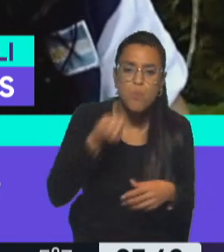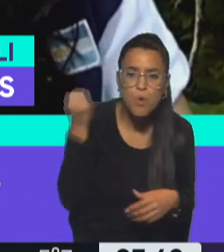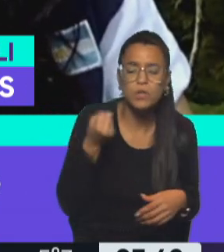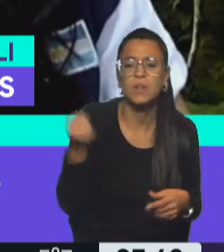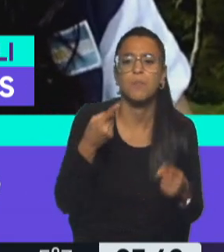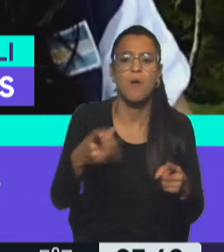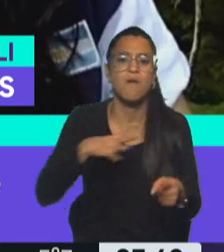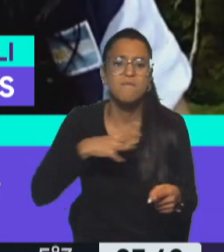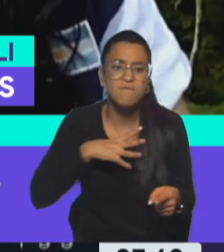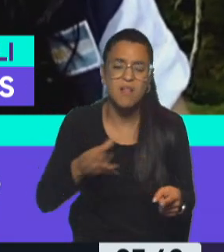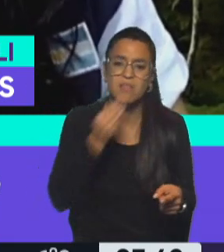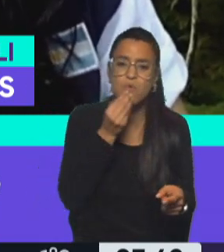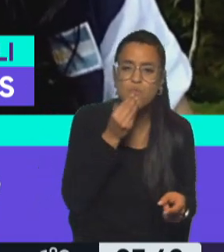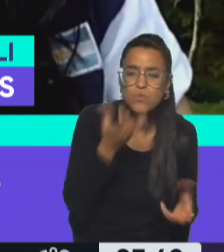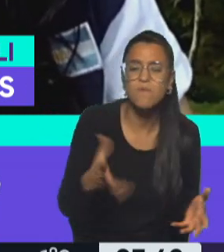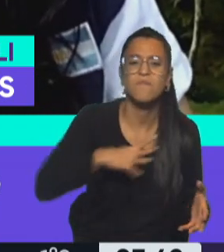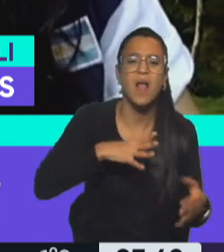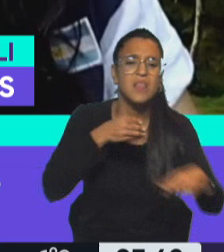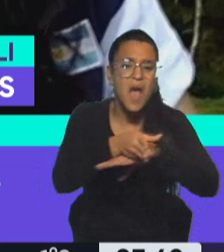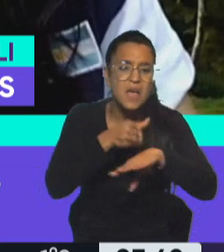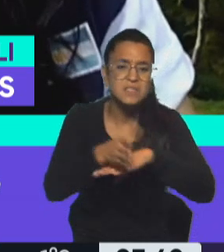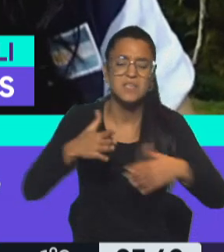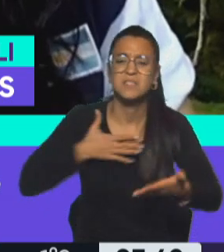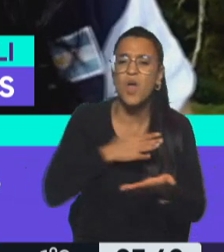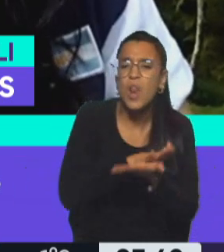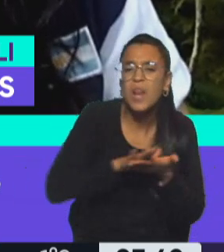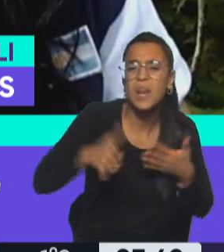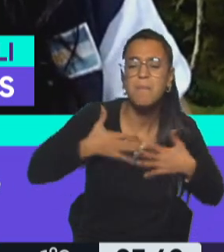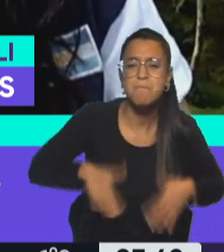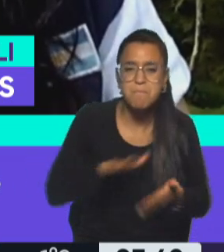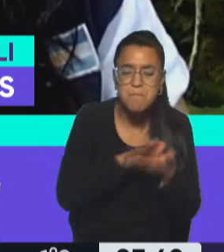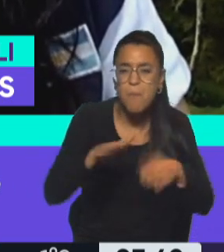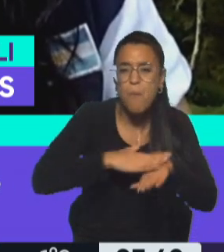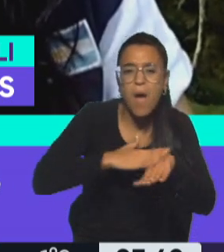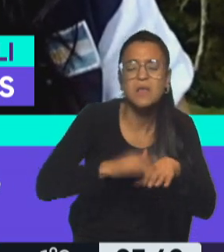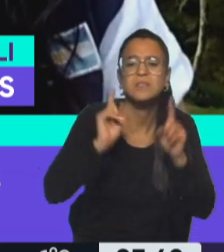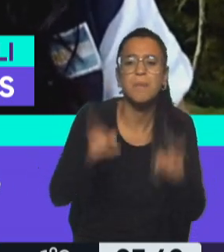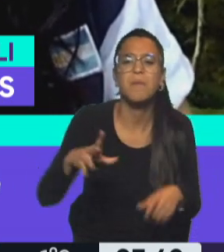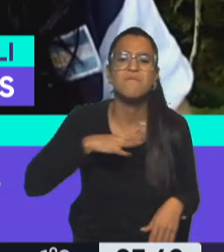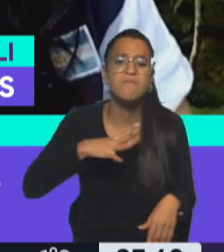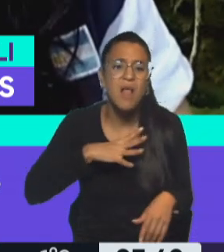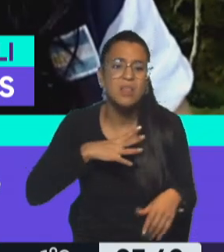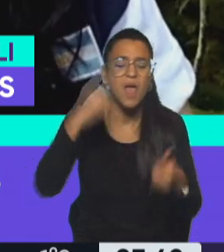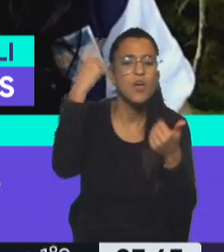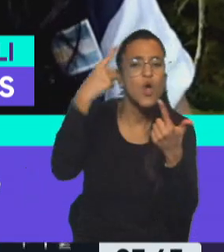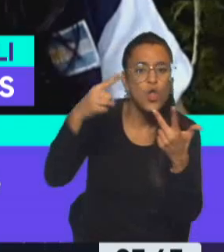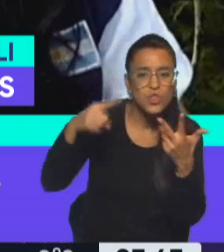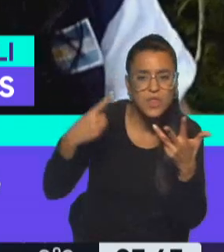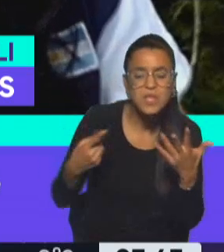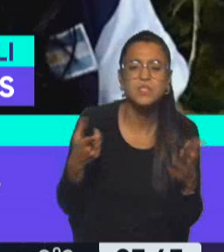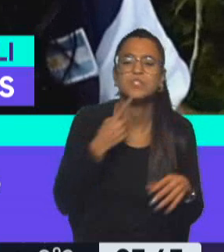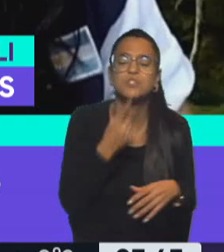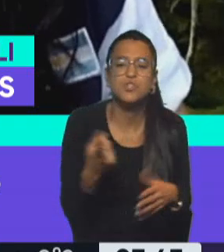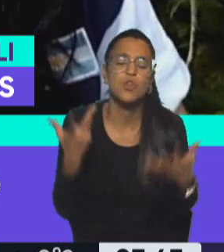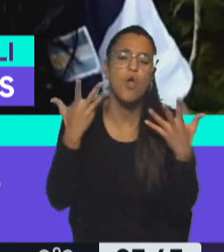la falta de nutrición, con la falta de acceso a higiene básica, con la falta de condiciones que tienen que